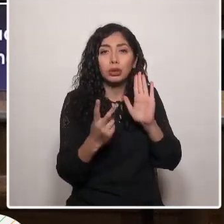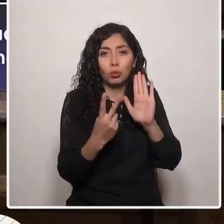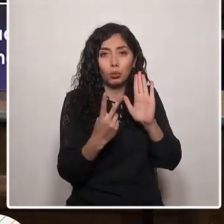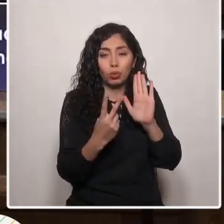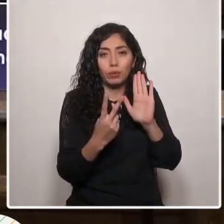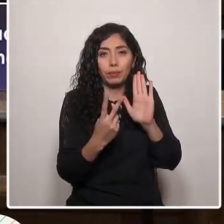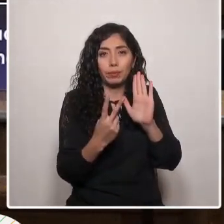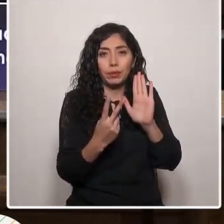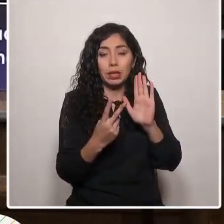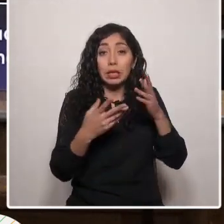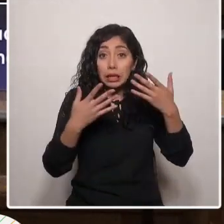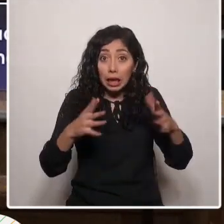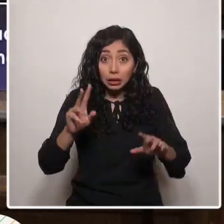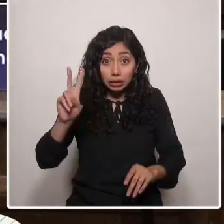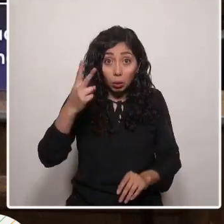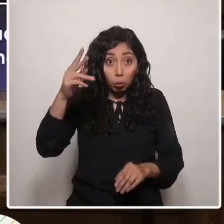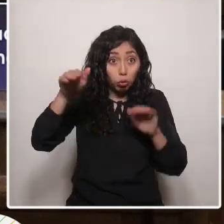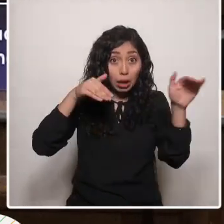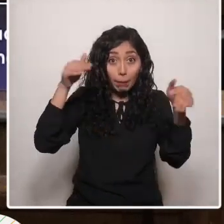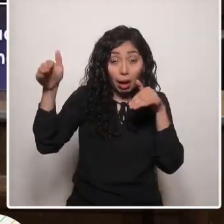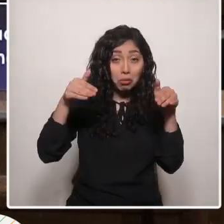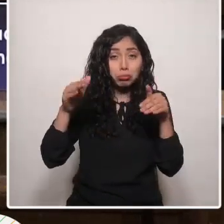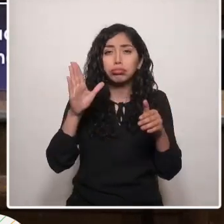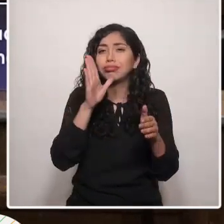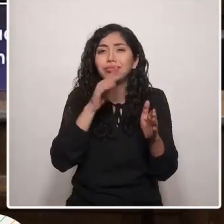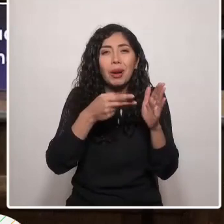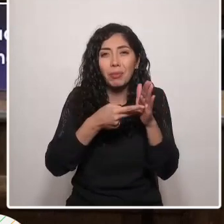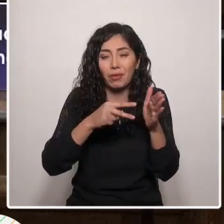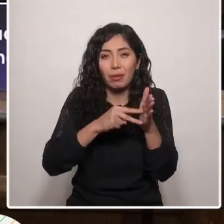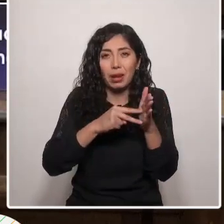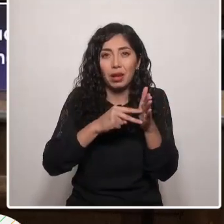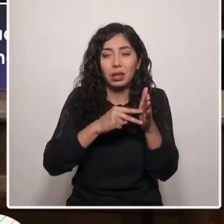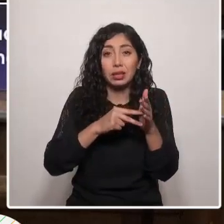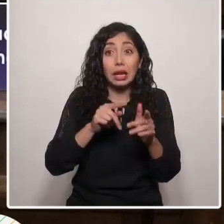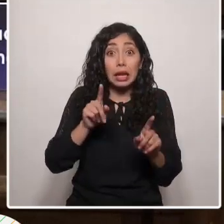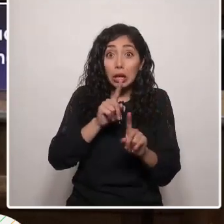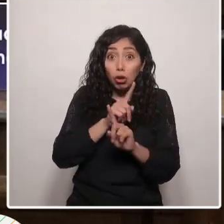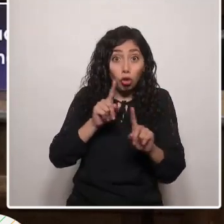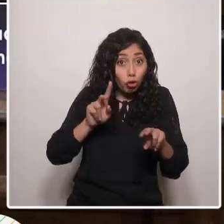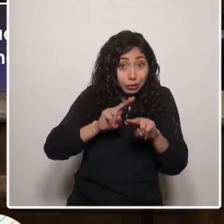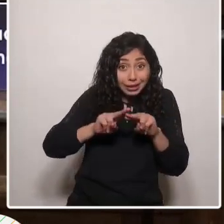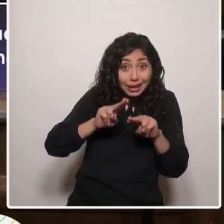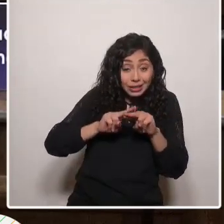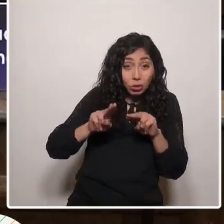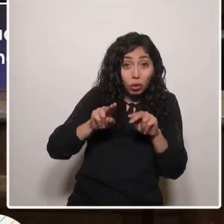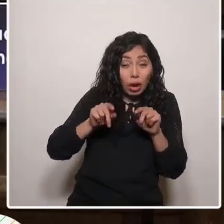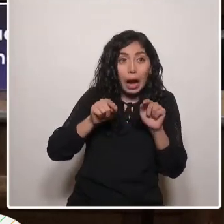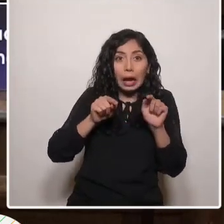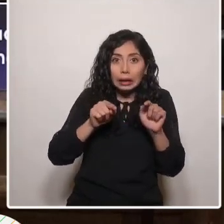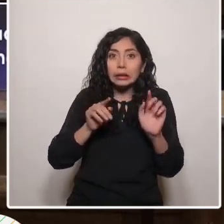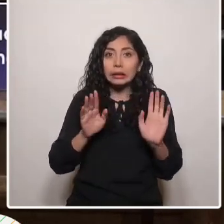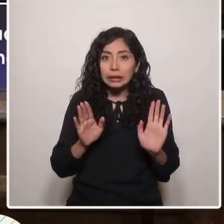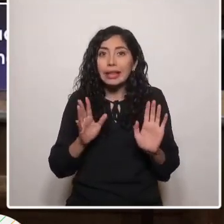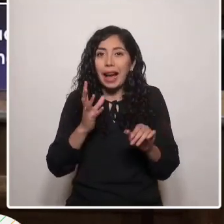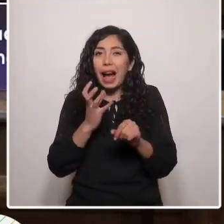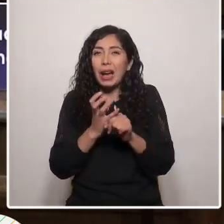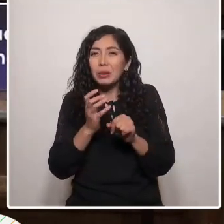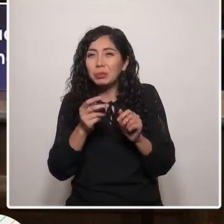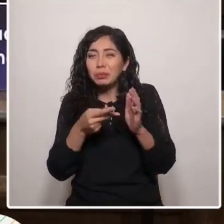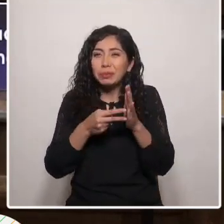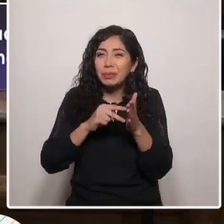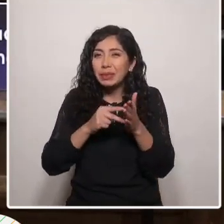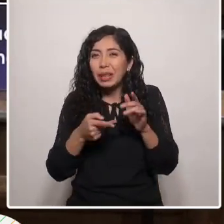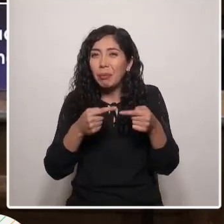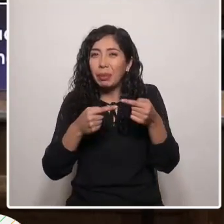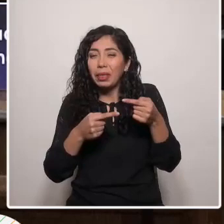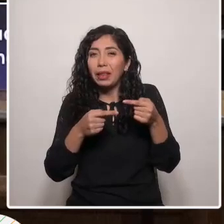Si es que se hizo el segundo llamado, no hay ningún problema. Si es que no se hizo, efectivamente podríamos estar ante un vicio en el procedimiento,